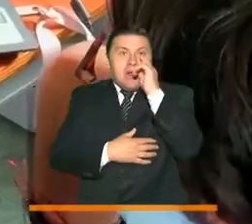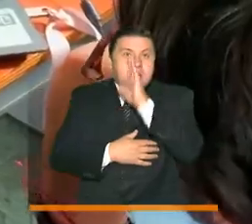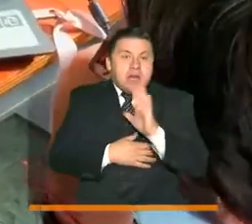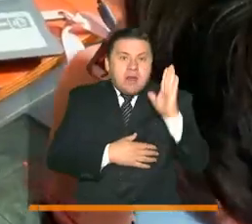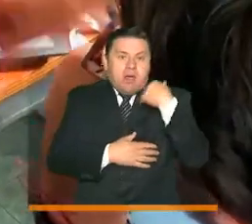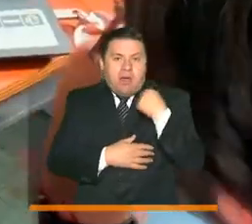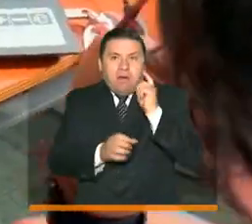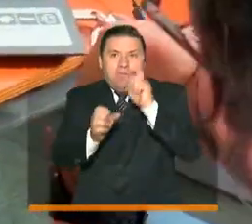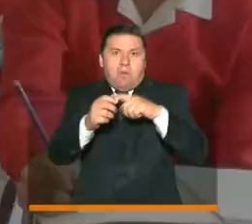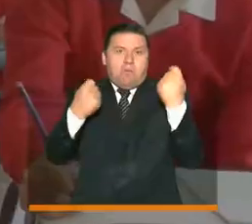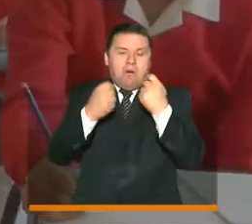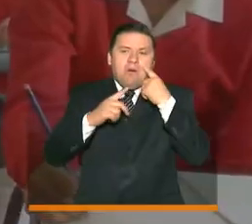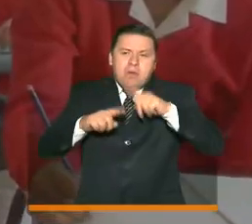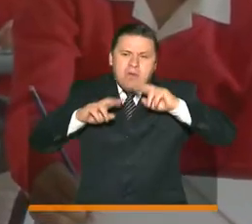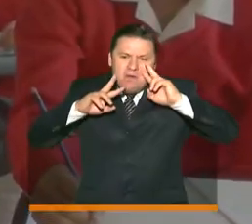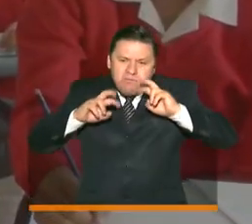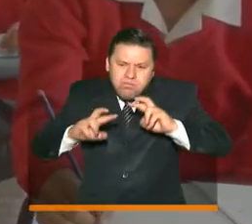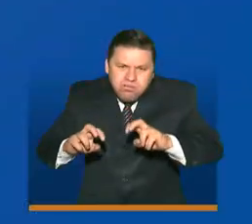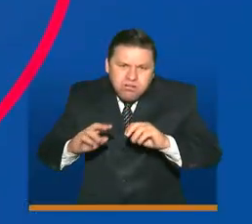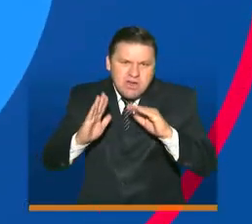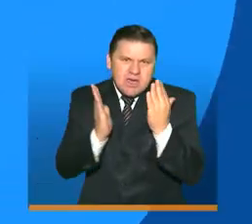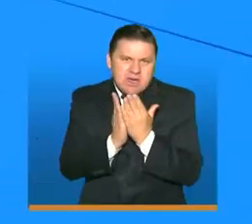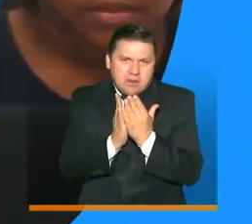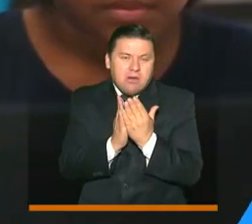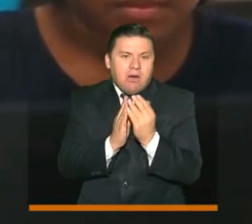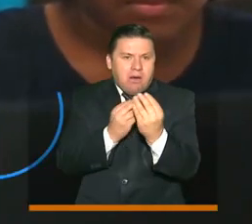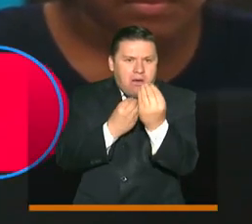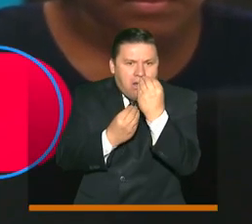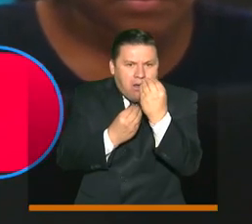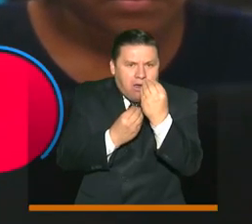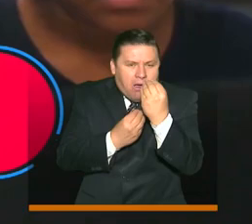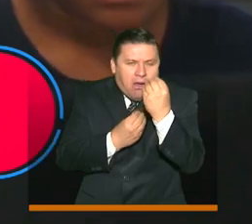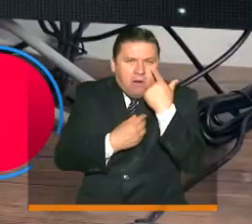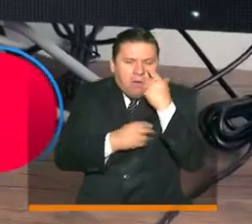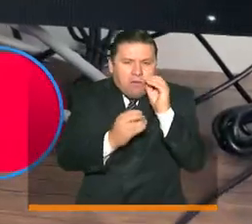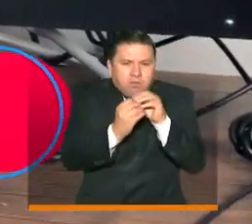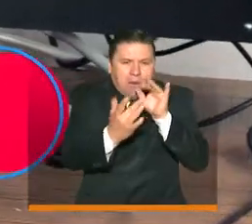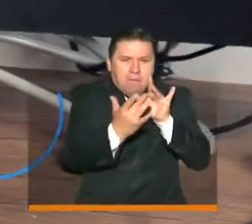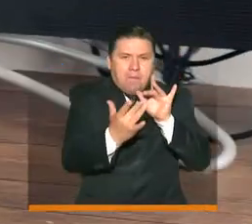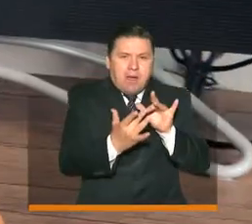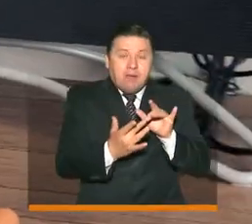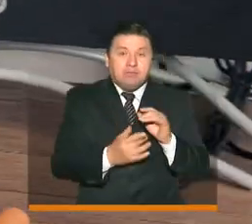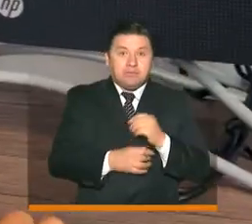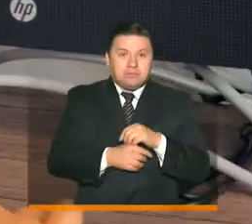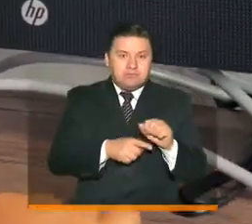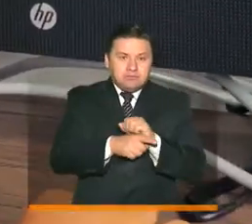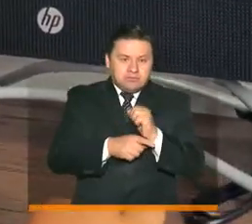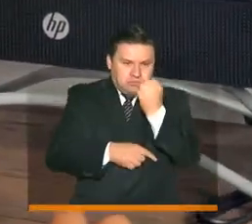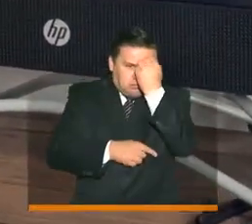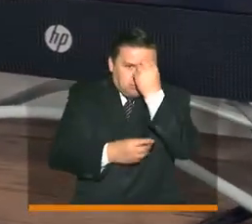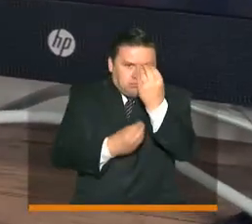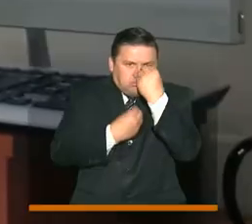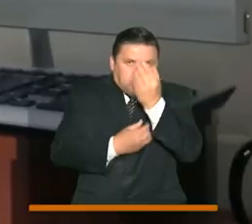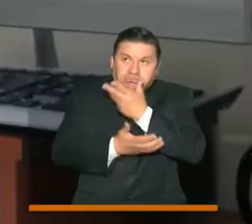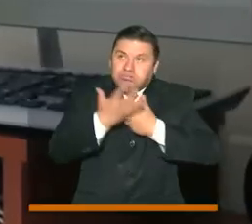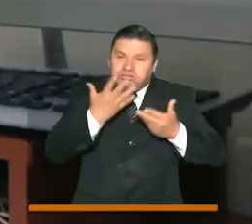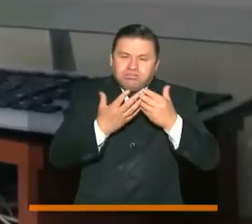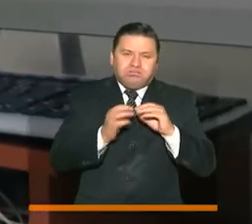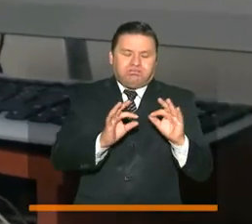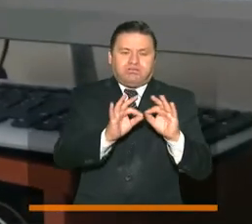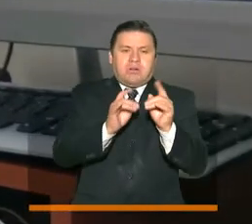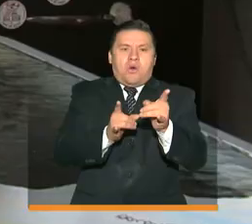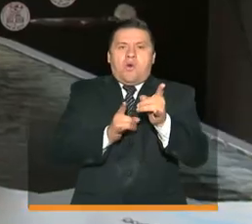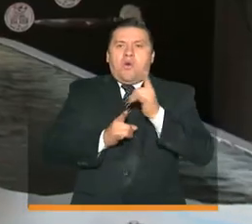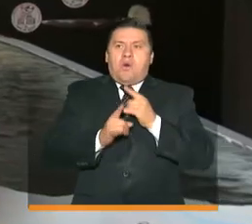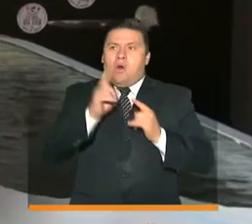nacionales para promover la investigación y producción académica. Y como estamos seguros de que las prácticas pedagógicas de los maestros pueden ser punto de